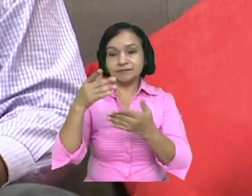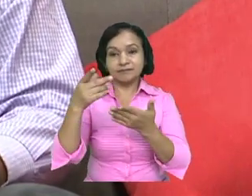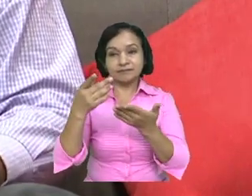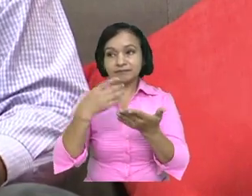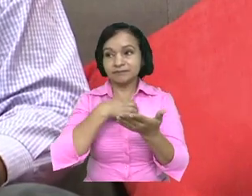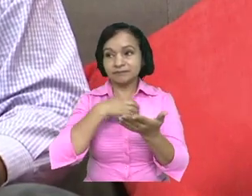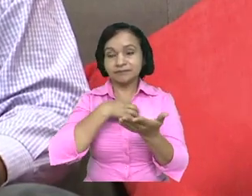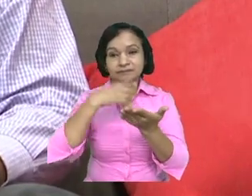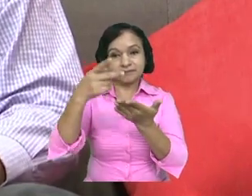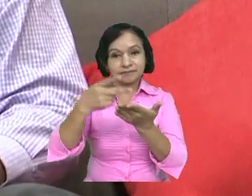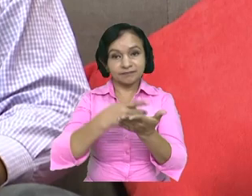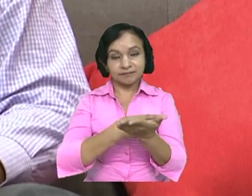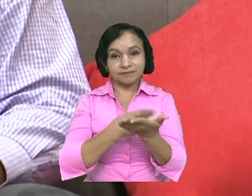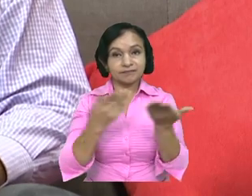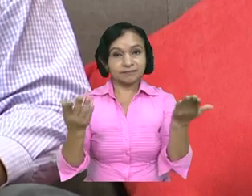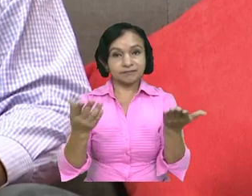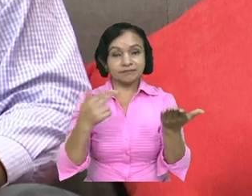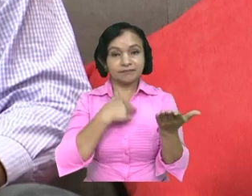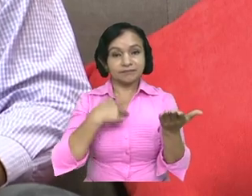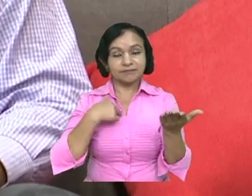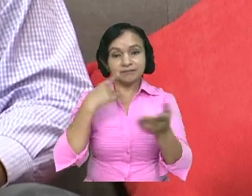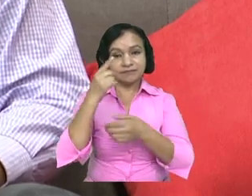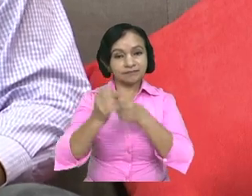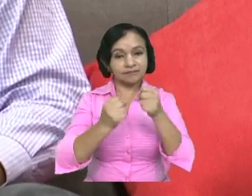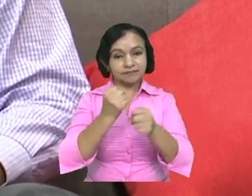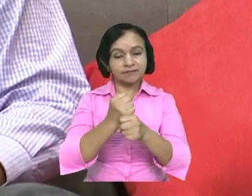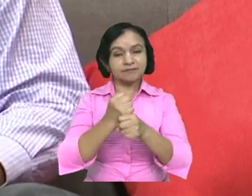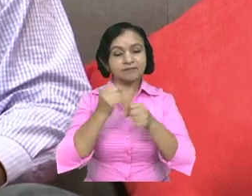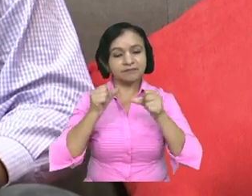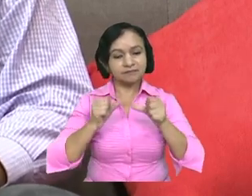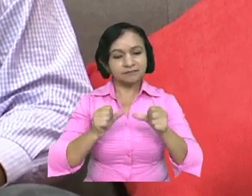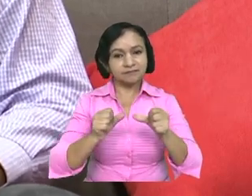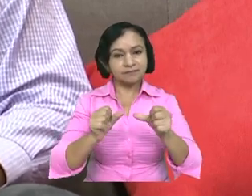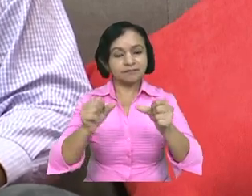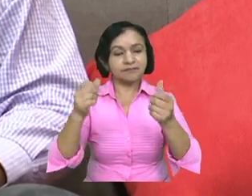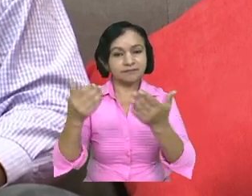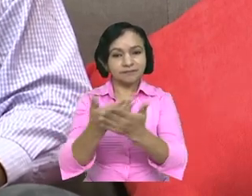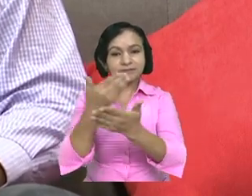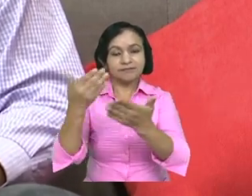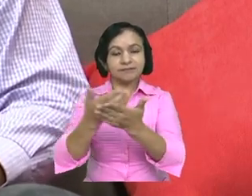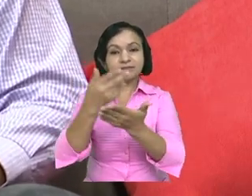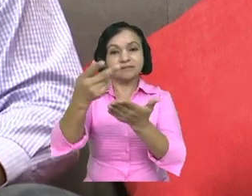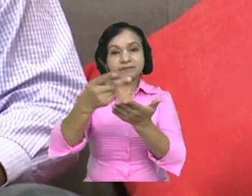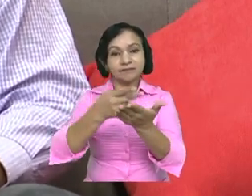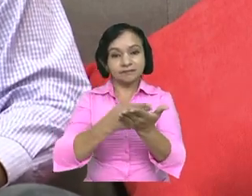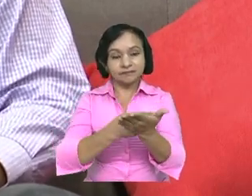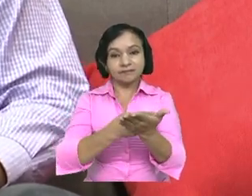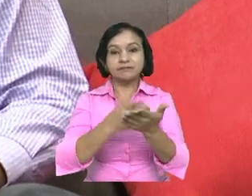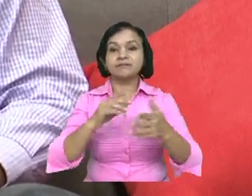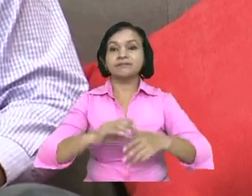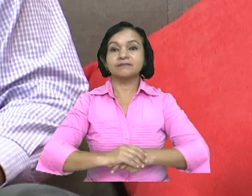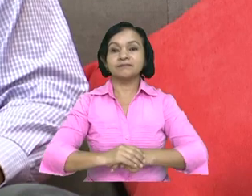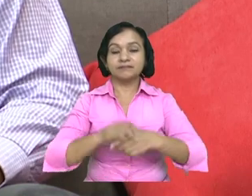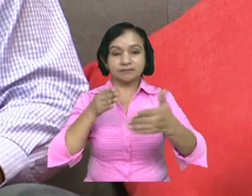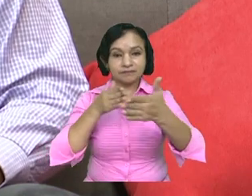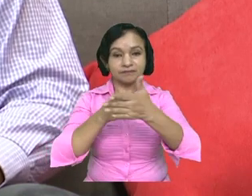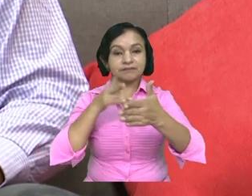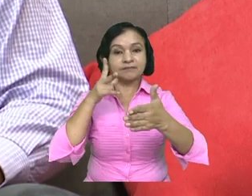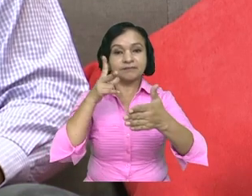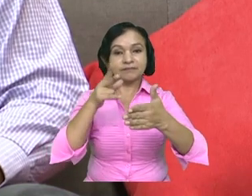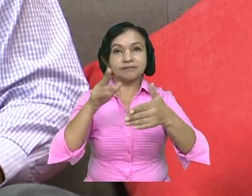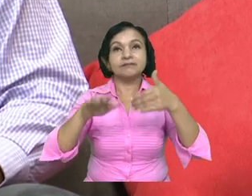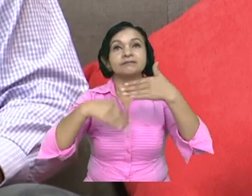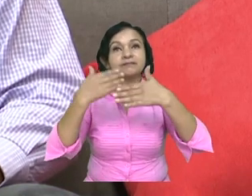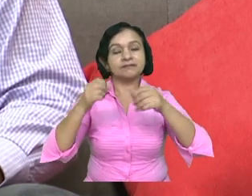los proyectos, pues no son para ejecutarse un año, pero también vienen formulando nuevos proyectos para nuevas comunidades. Hacemos una breve pausa